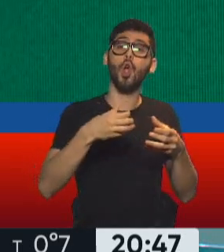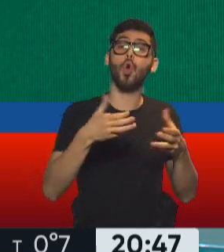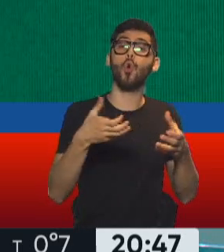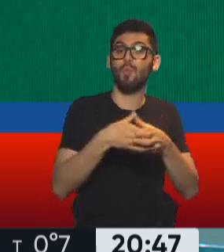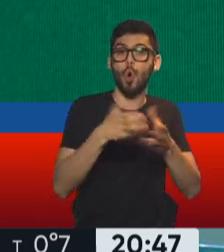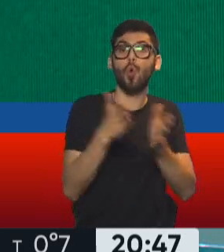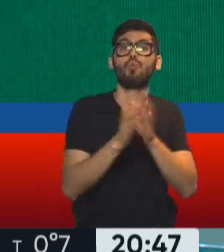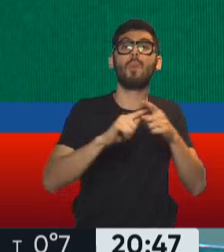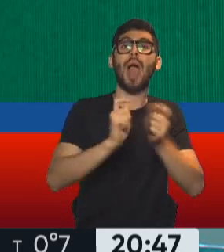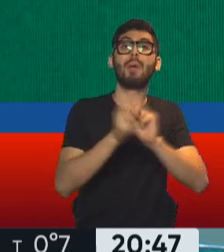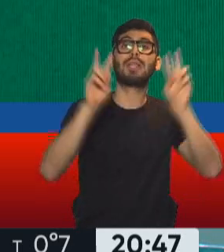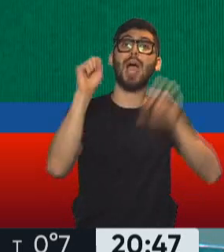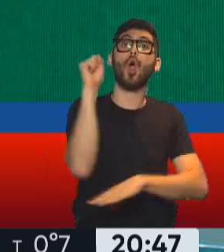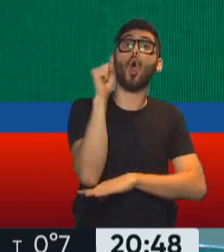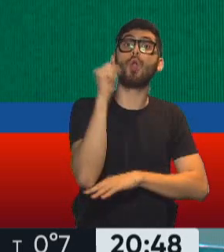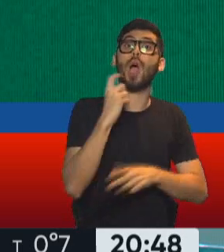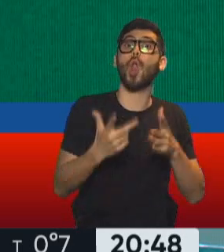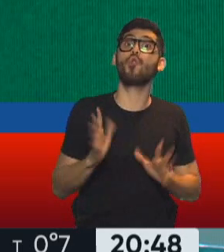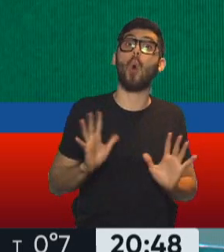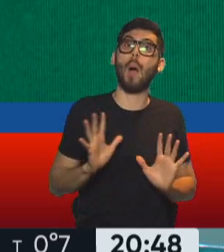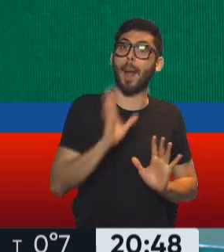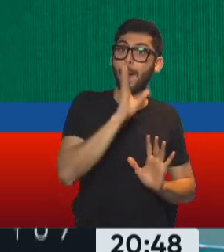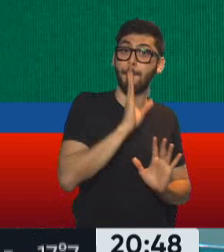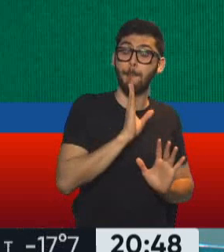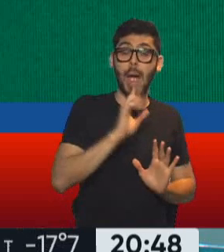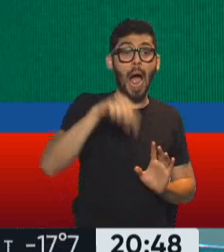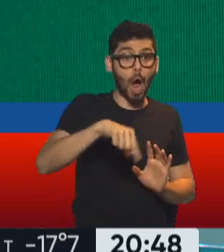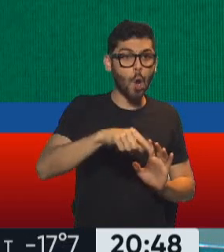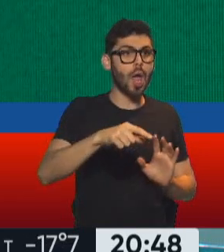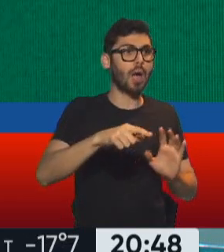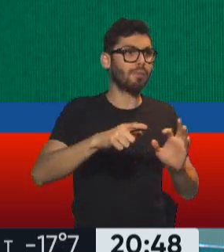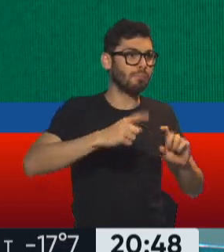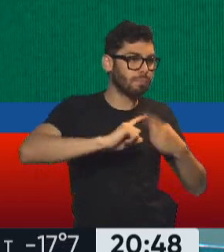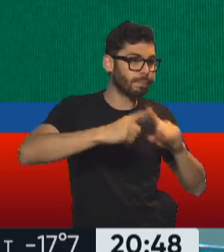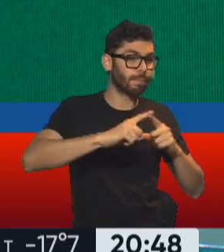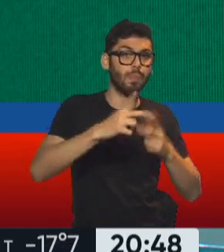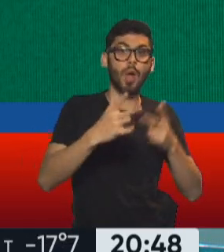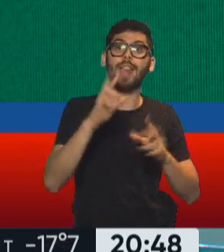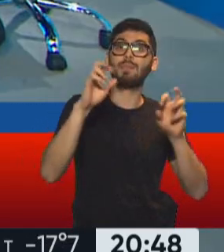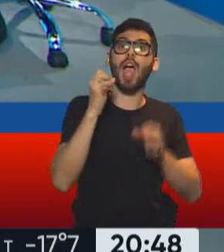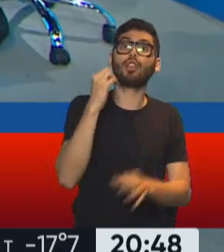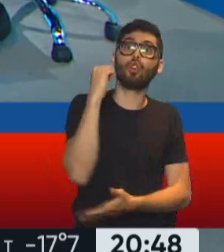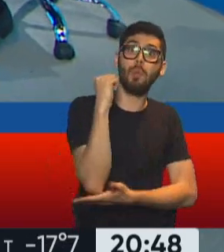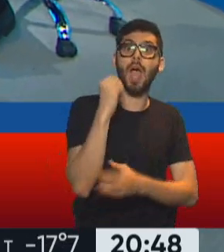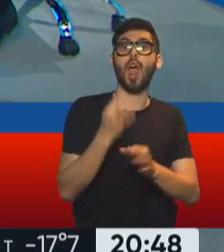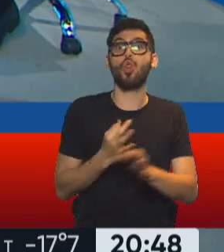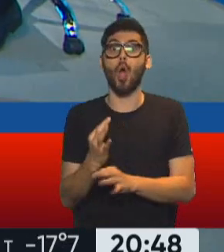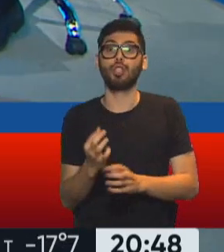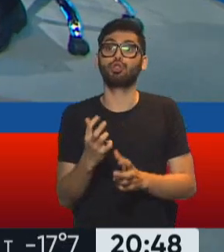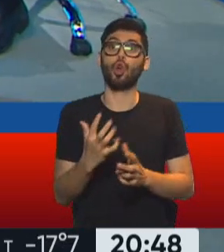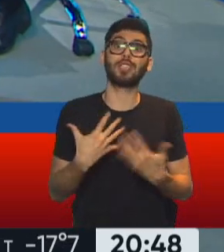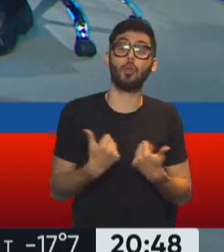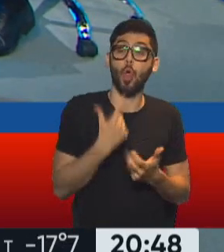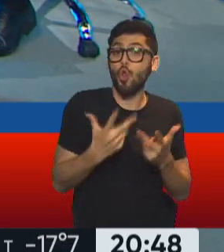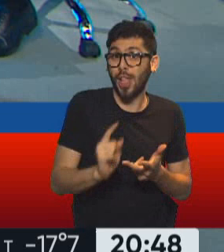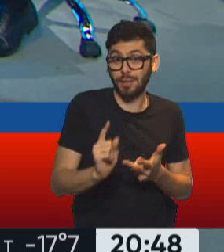de economía, digamos. Hay como un libreto ahora y aparecen, porque claramente estaban en falta ni de economía, ni de educación, ni de salud, ¿no? Porque